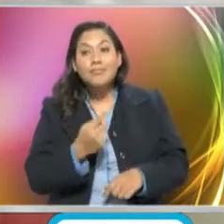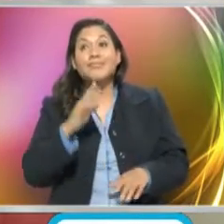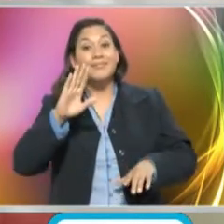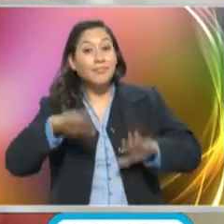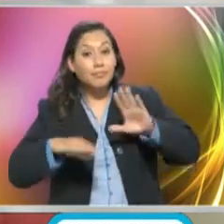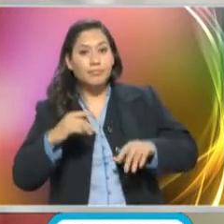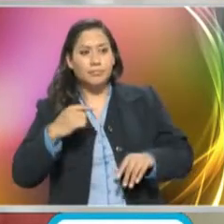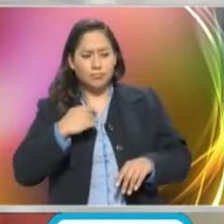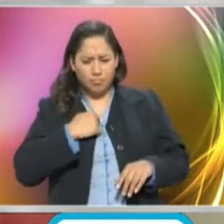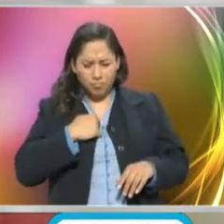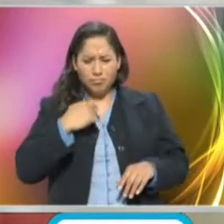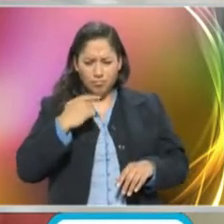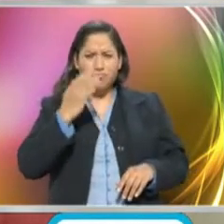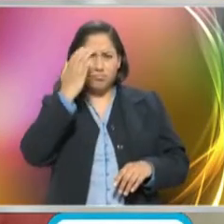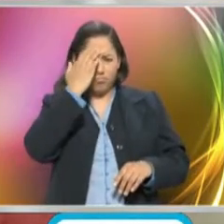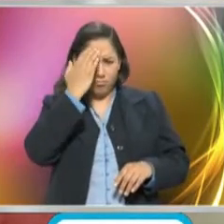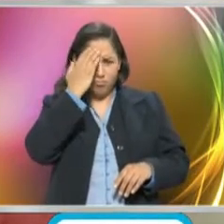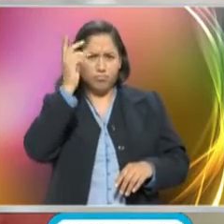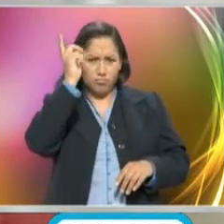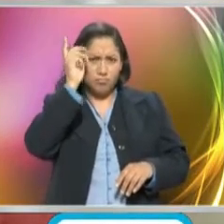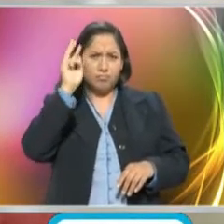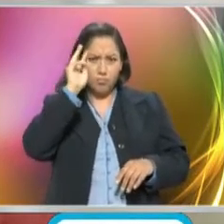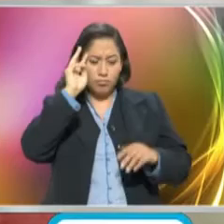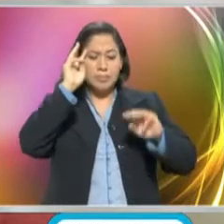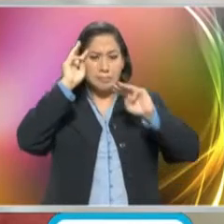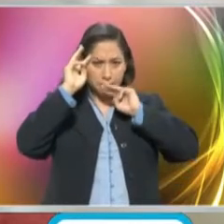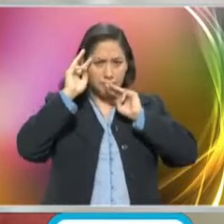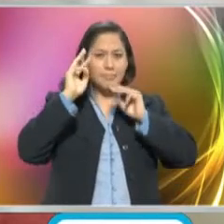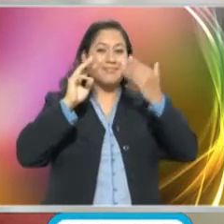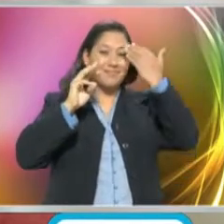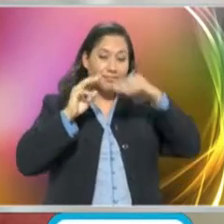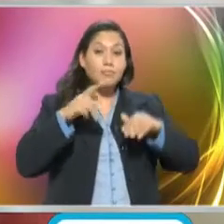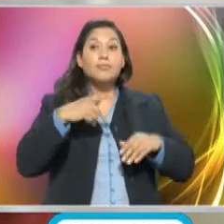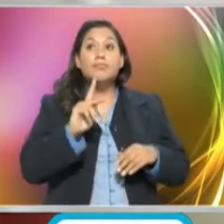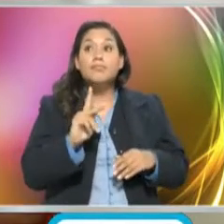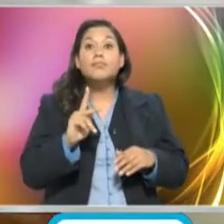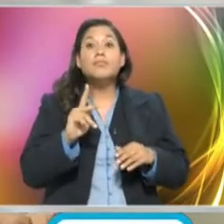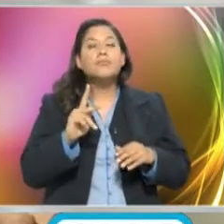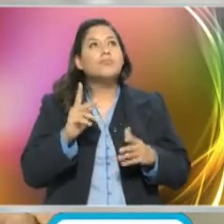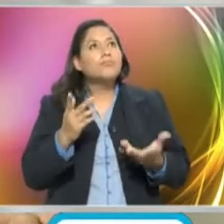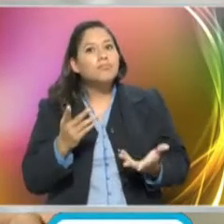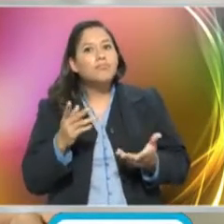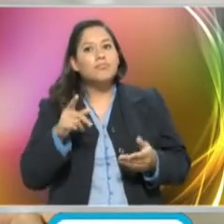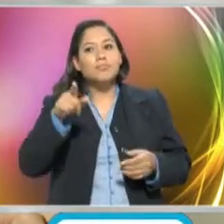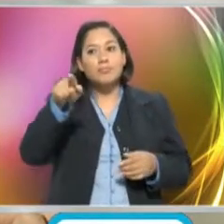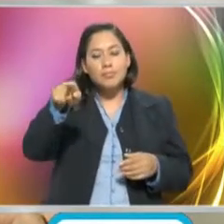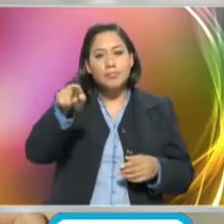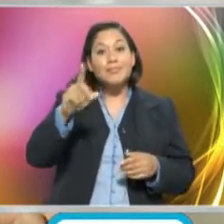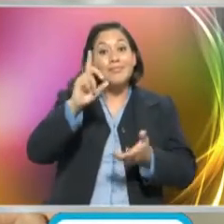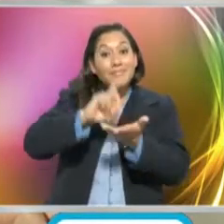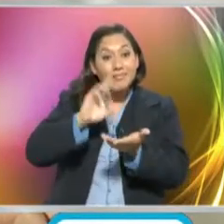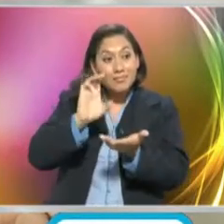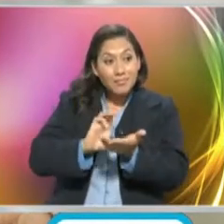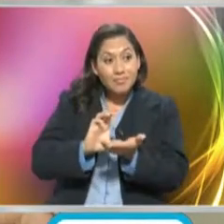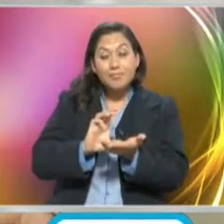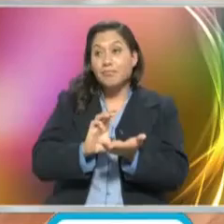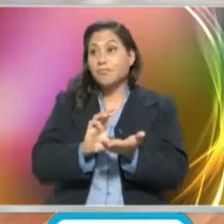muchas veces yo sé sobre síndrome de Down como mamá, pero no sé sobre